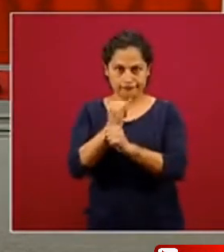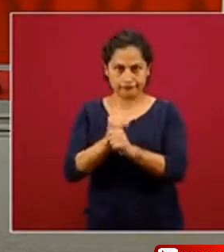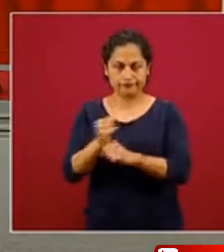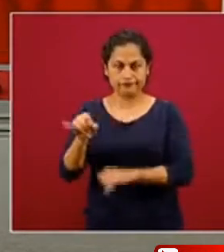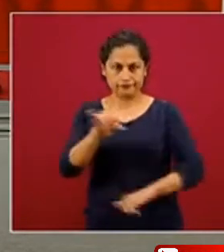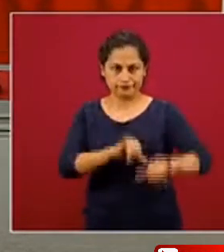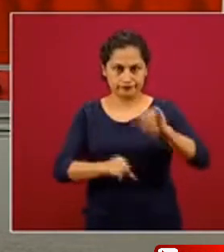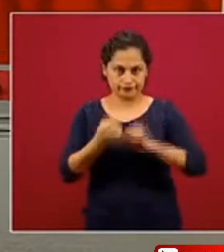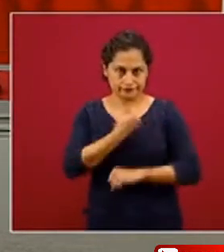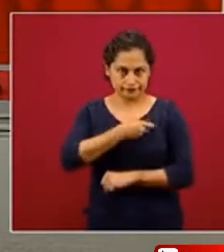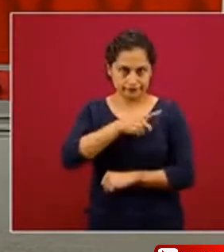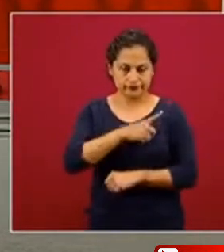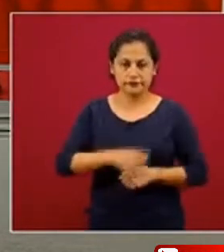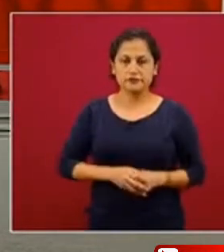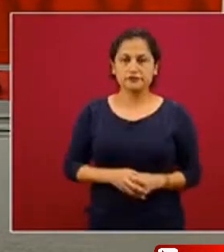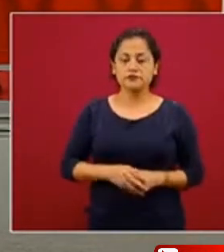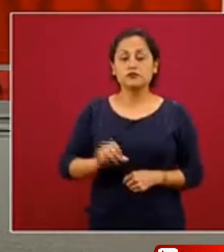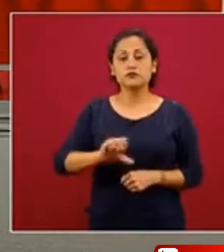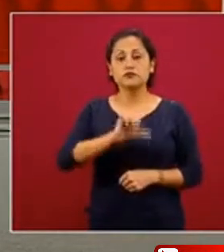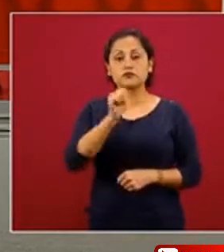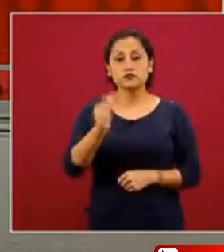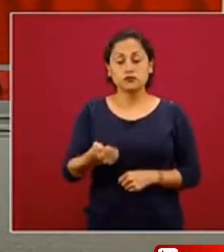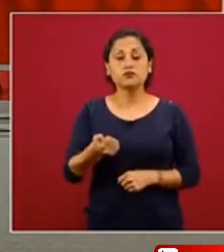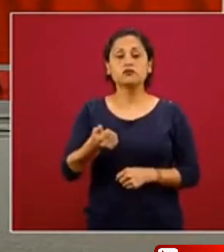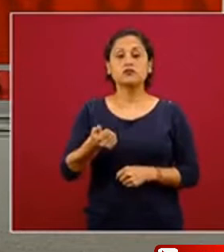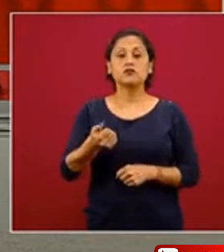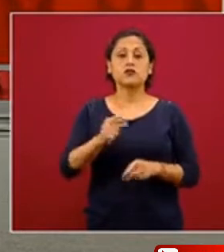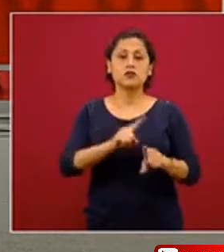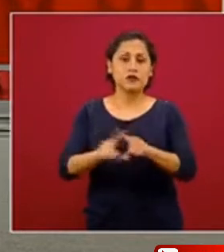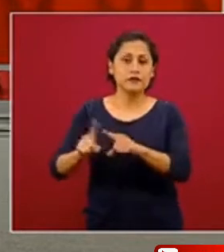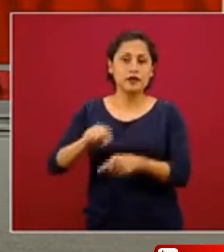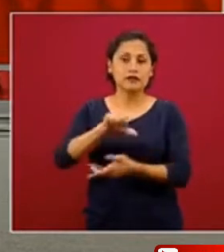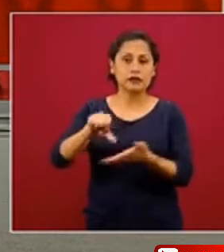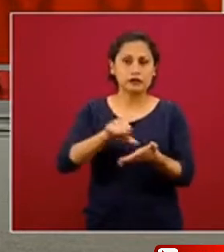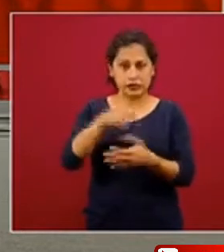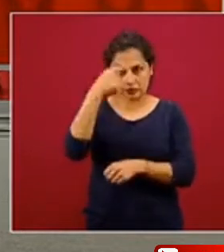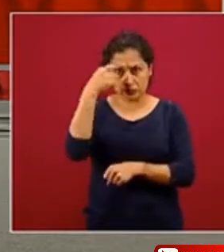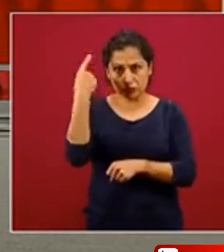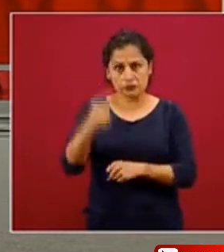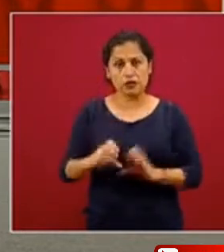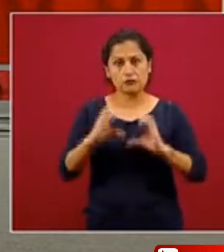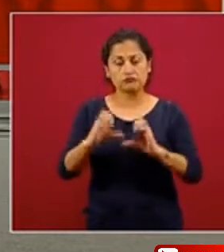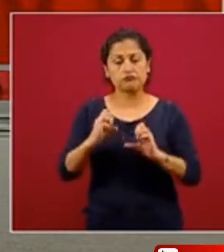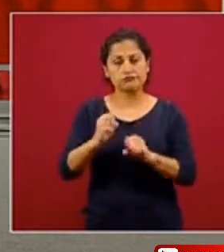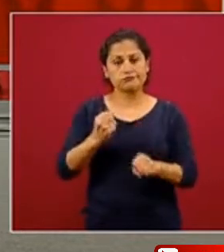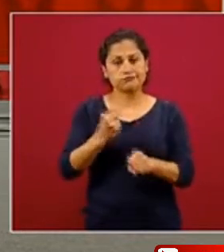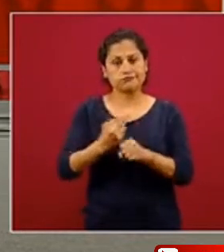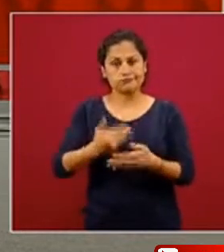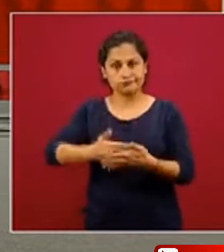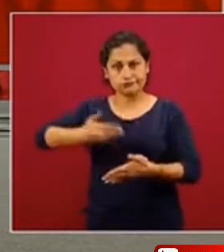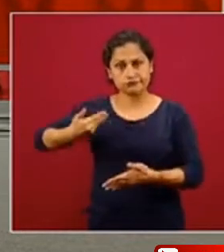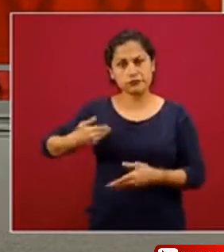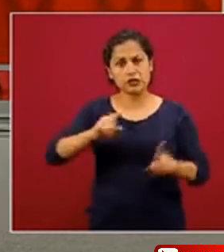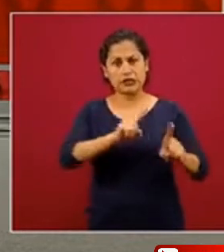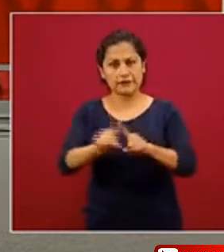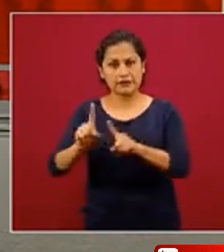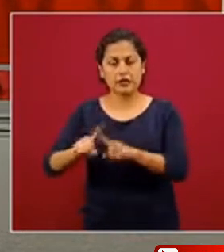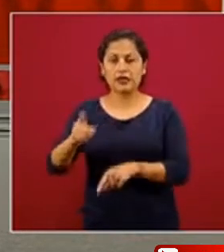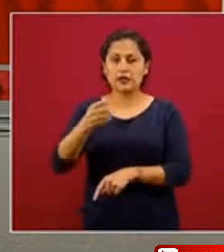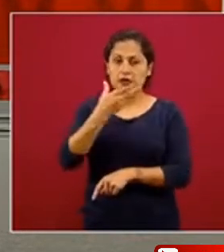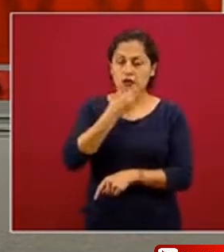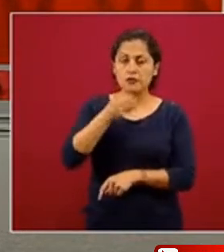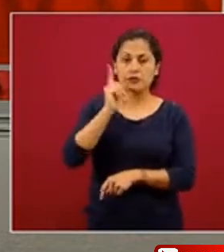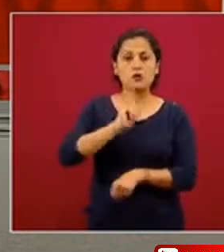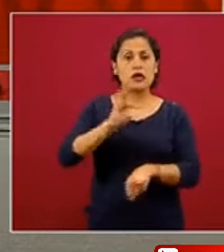preventivos, tenemos unidades de medicina preventiva, tenemos formación de médicas y médicos especialistas,